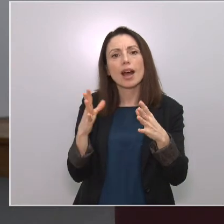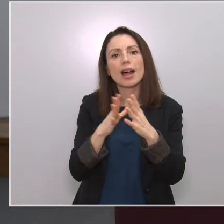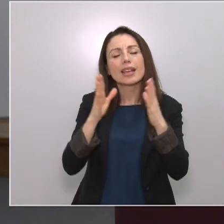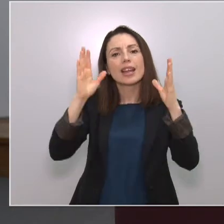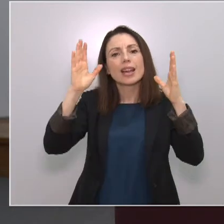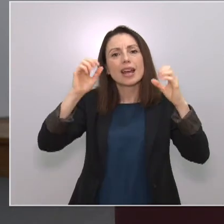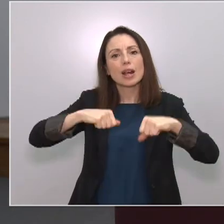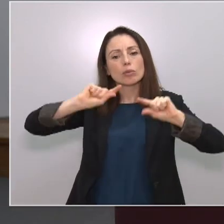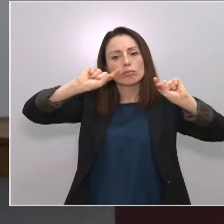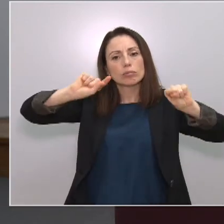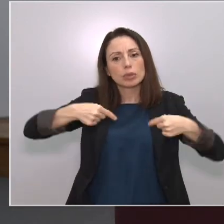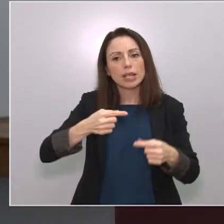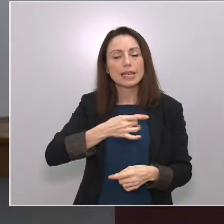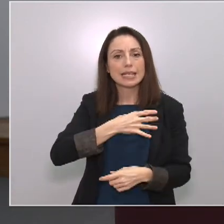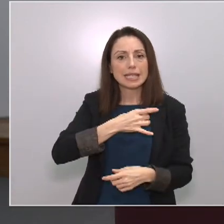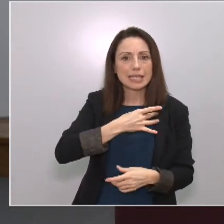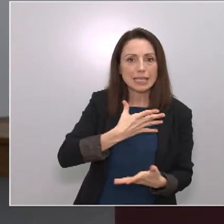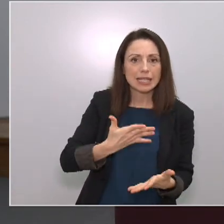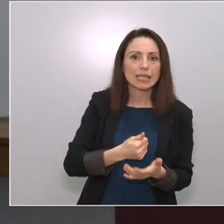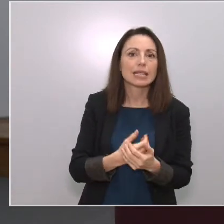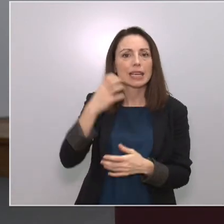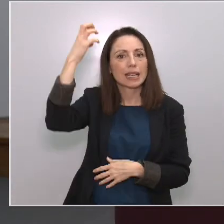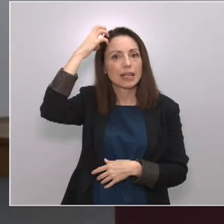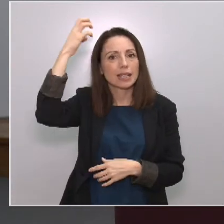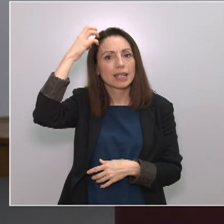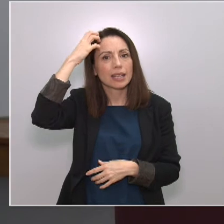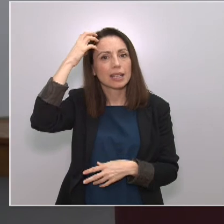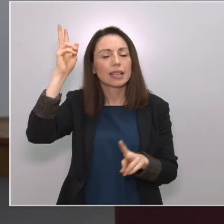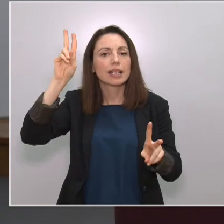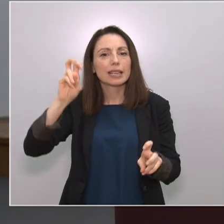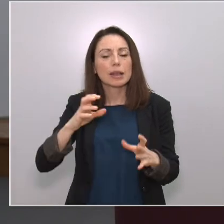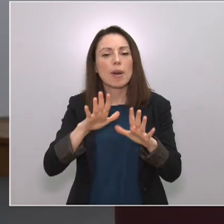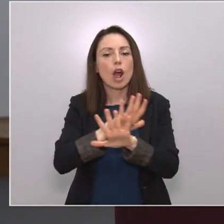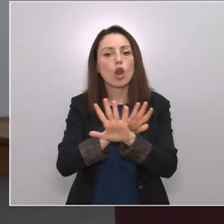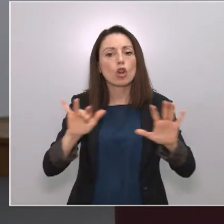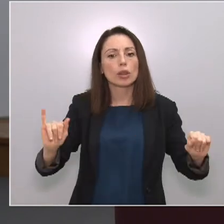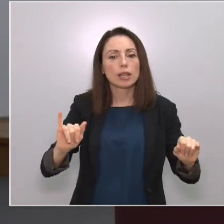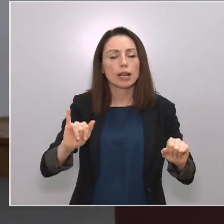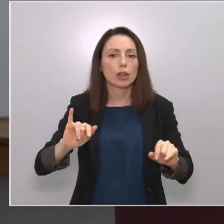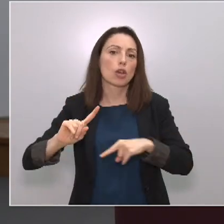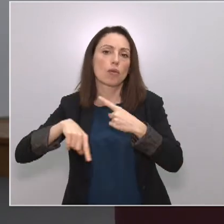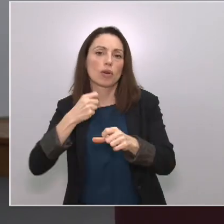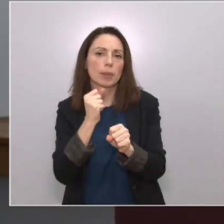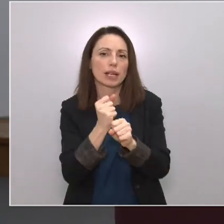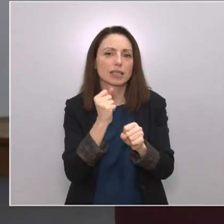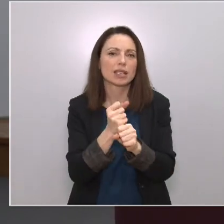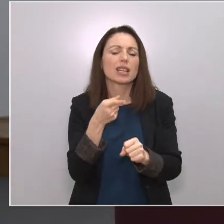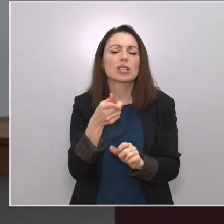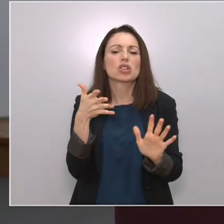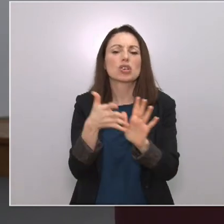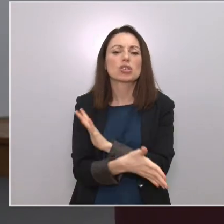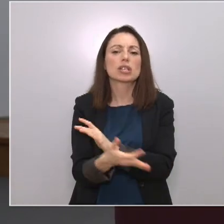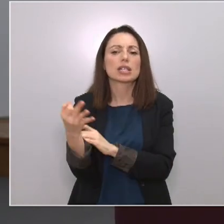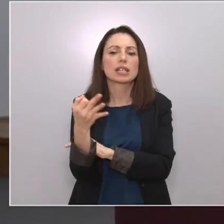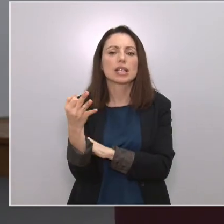acuerdo con los sindicatos para facilitar la conciliación. ¿En qué se traducen?